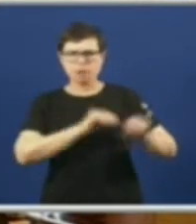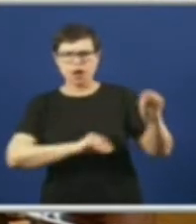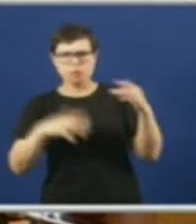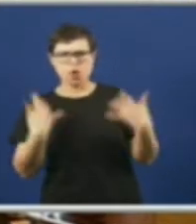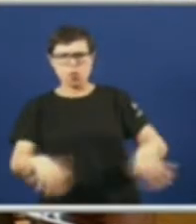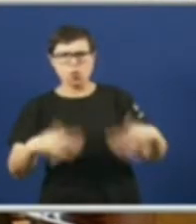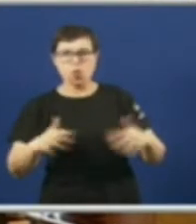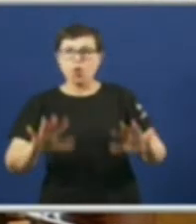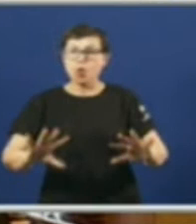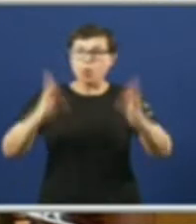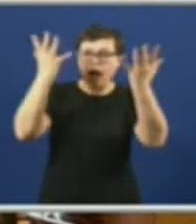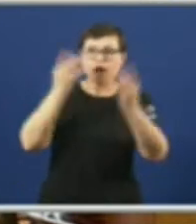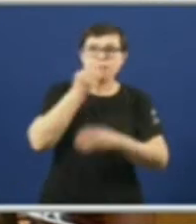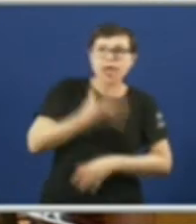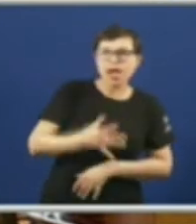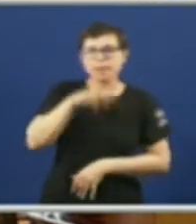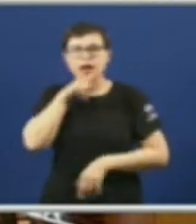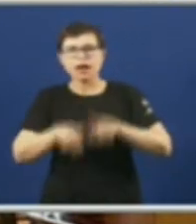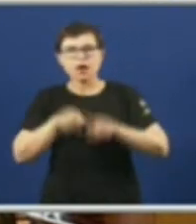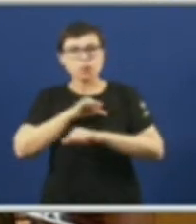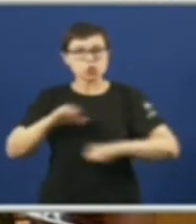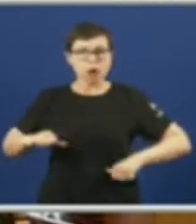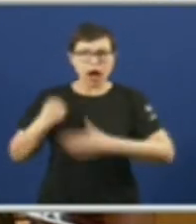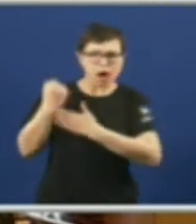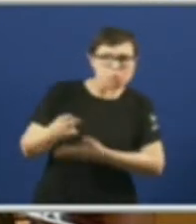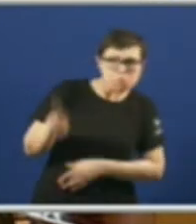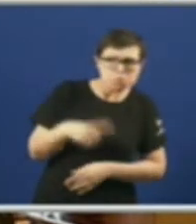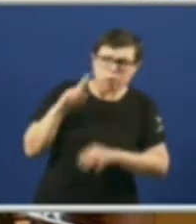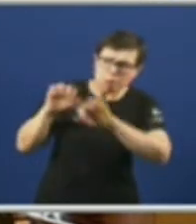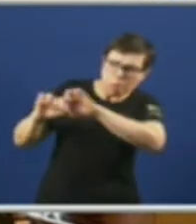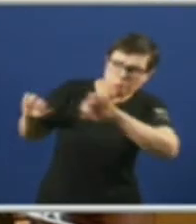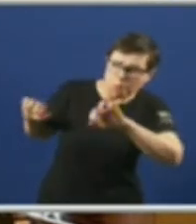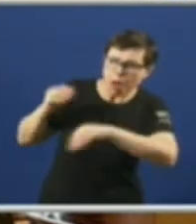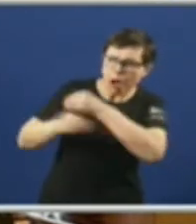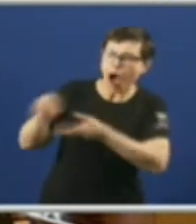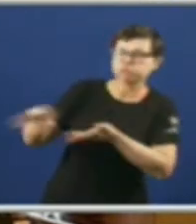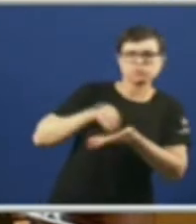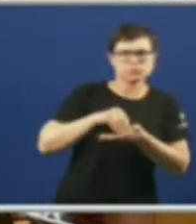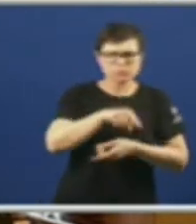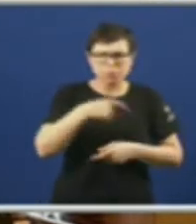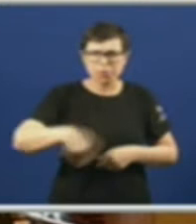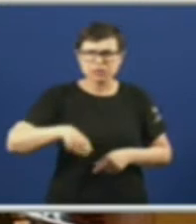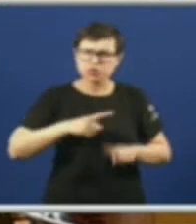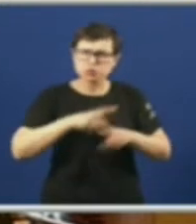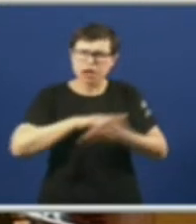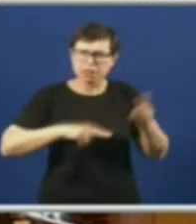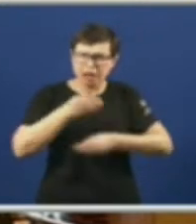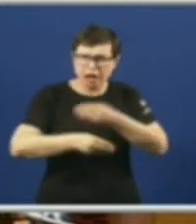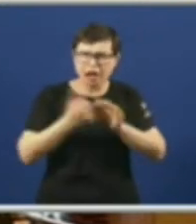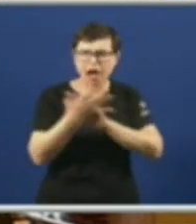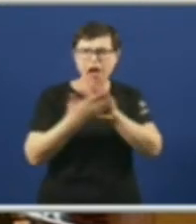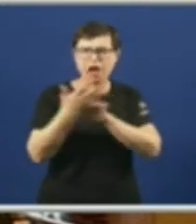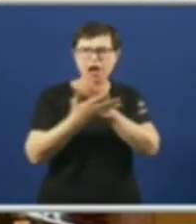en función de se apoian ou non en Portugal. Esa é a referencia que ten o presidente da Xunta para falar dun problema que